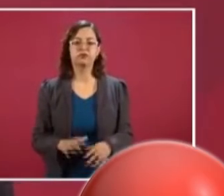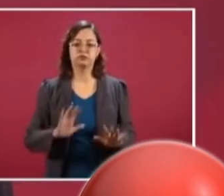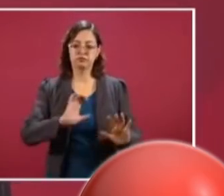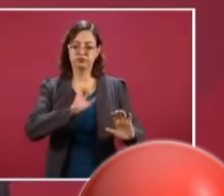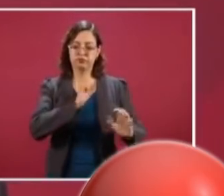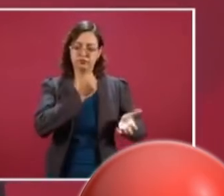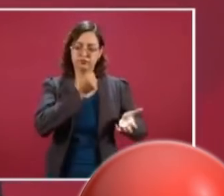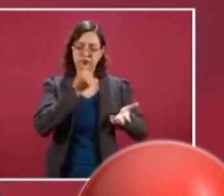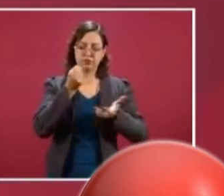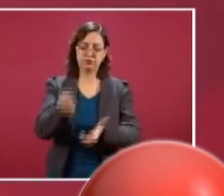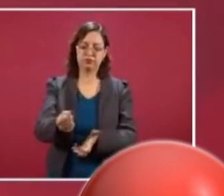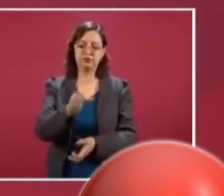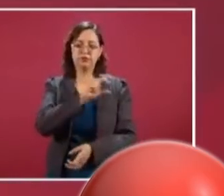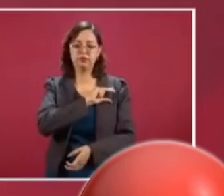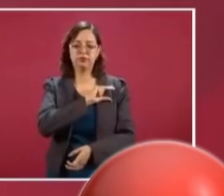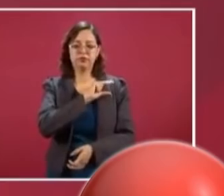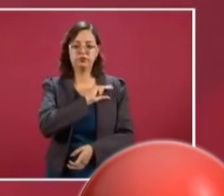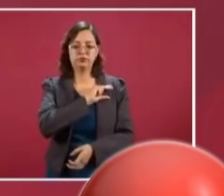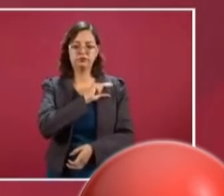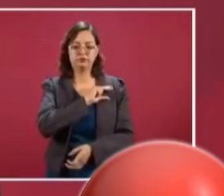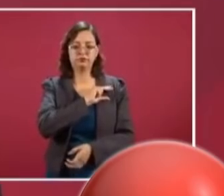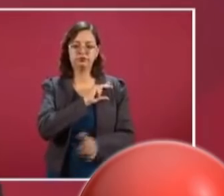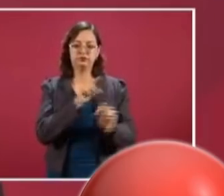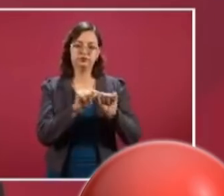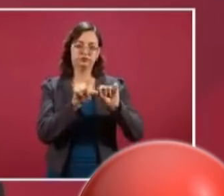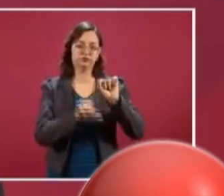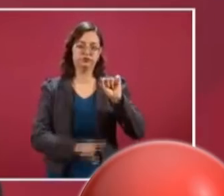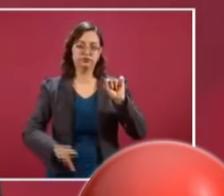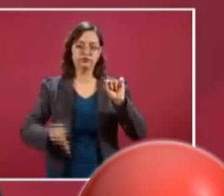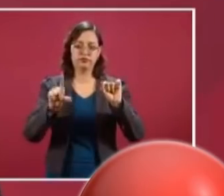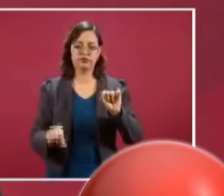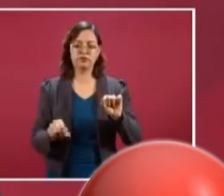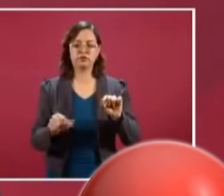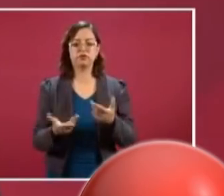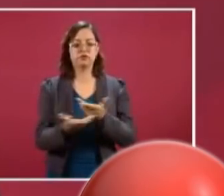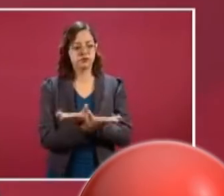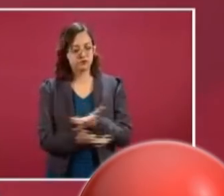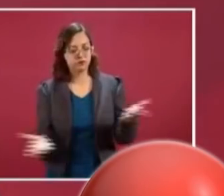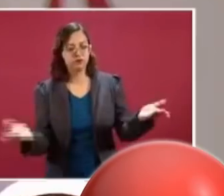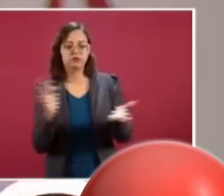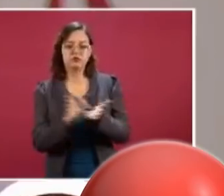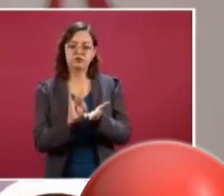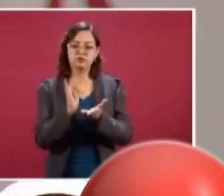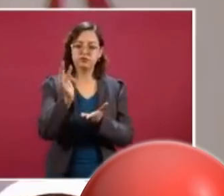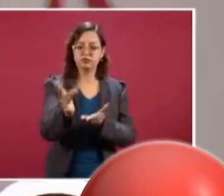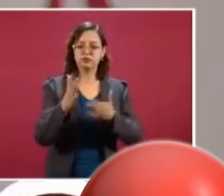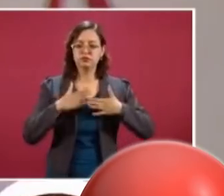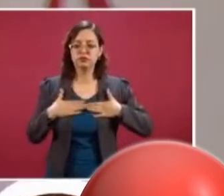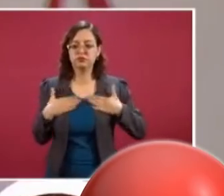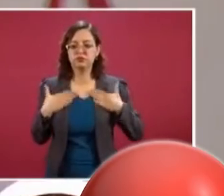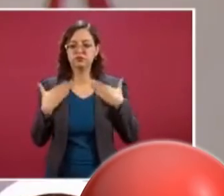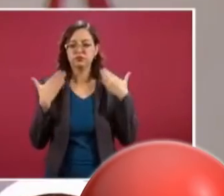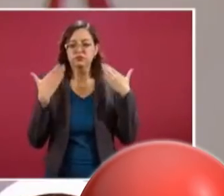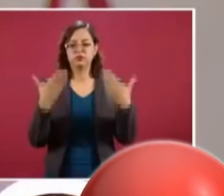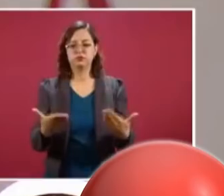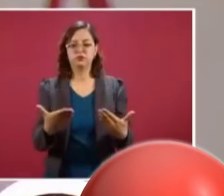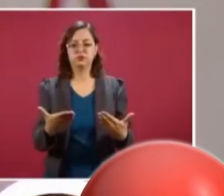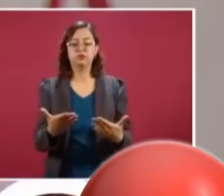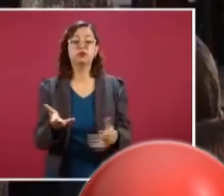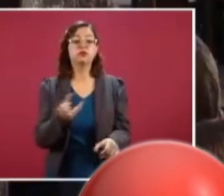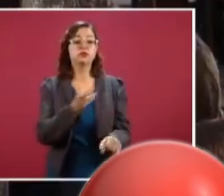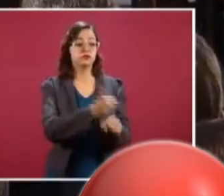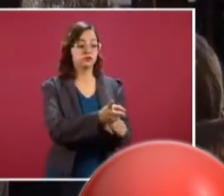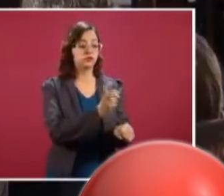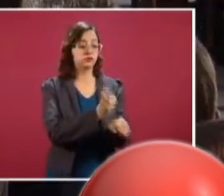inversión privada nacional. Agradecerles mucho por su confianza y